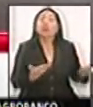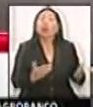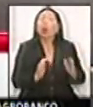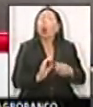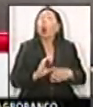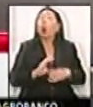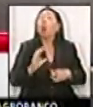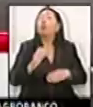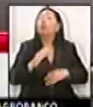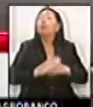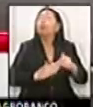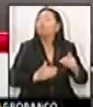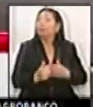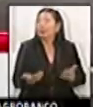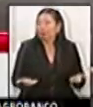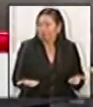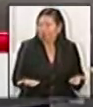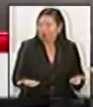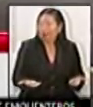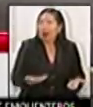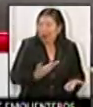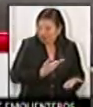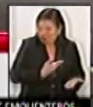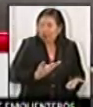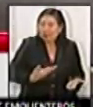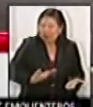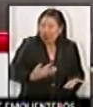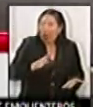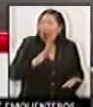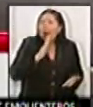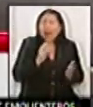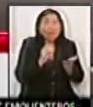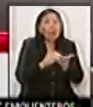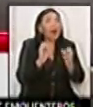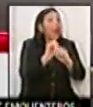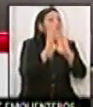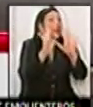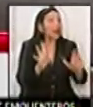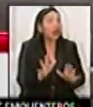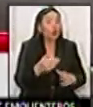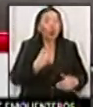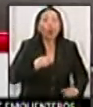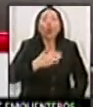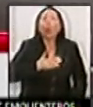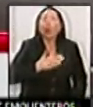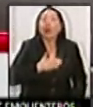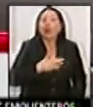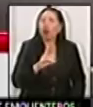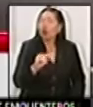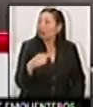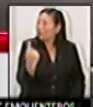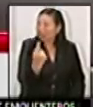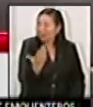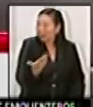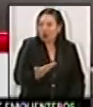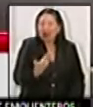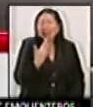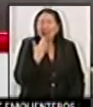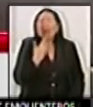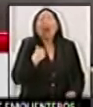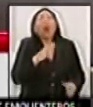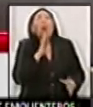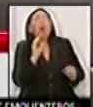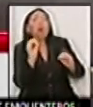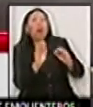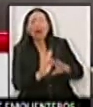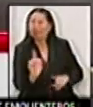Club de la Construcción? Por favor, que el presidente le hable claro a los empresarios y no solamente a quien le conviene